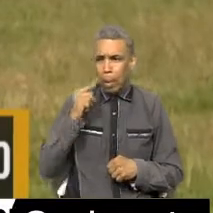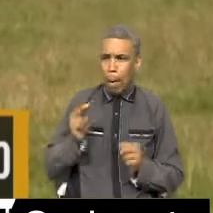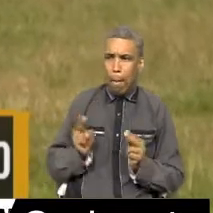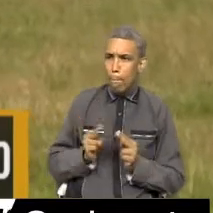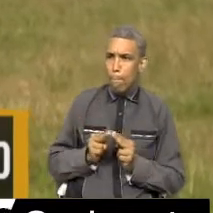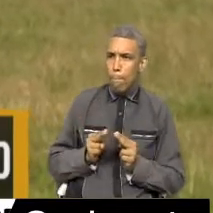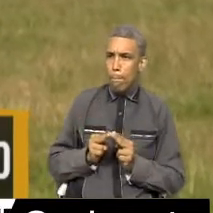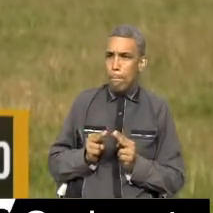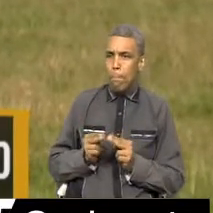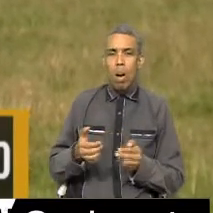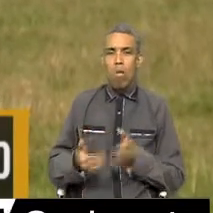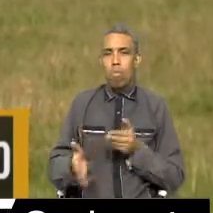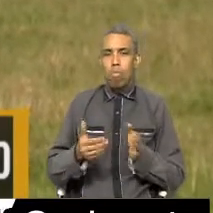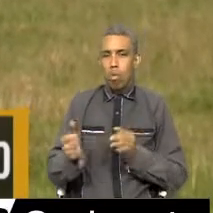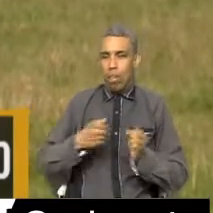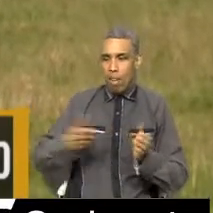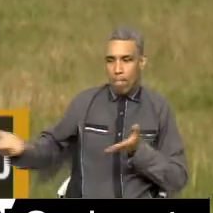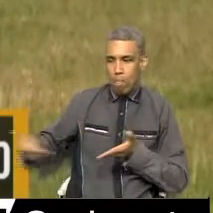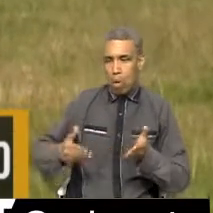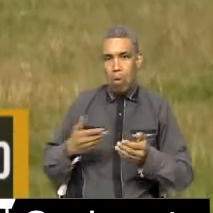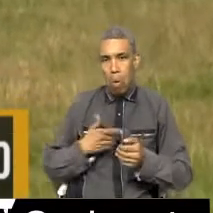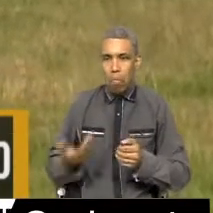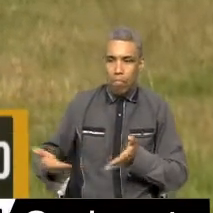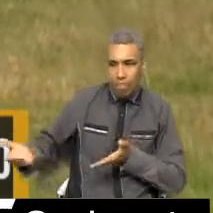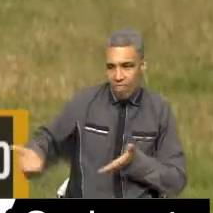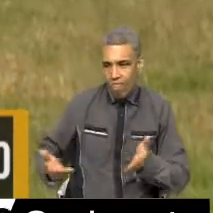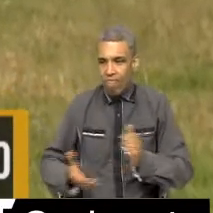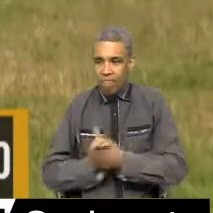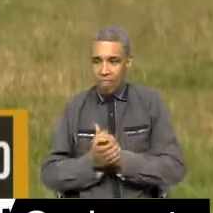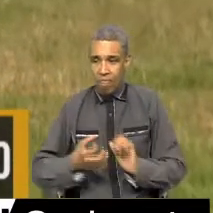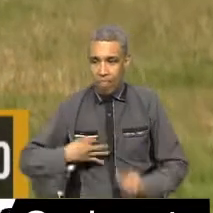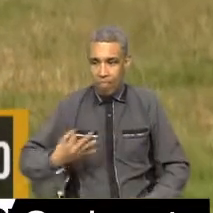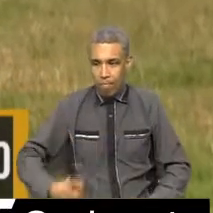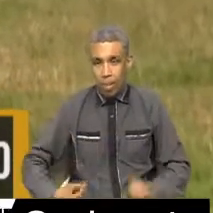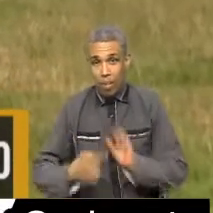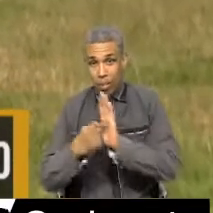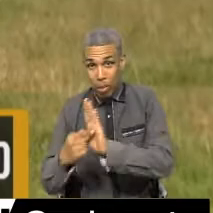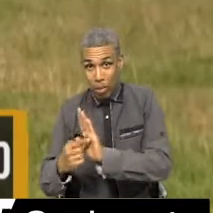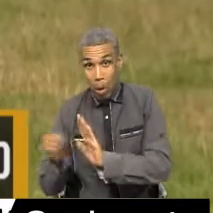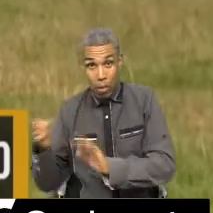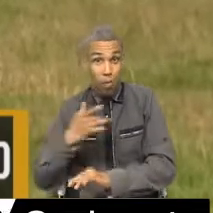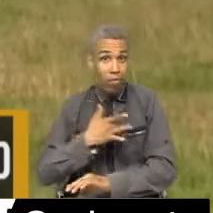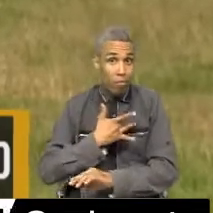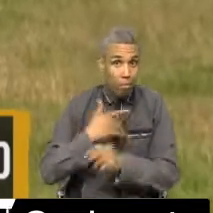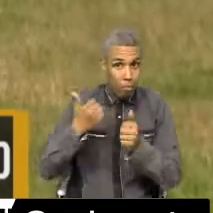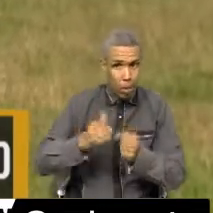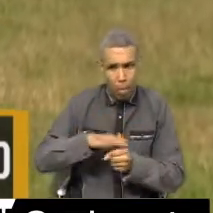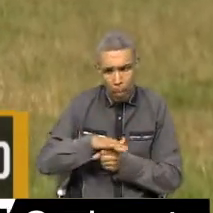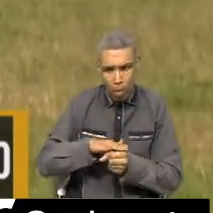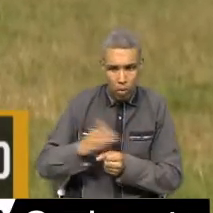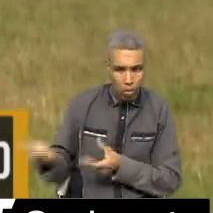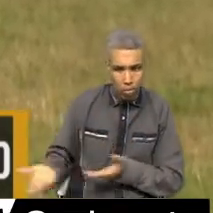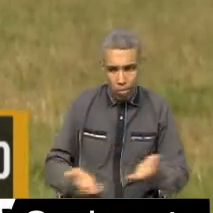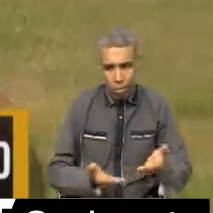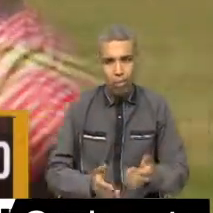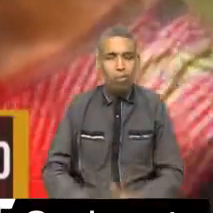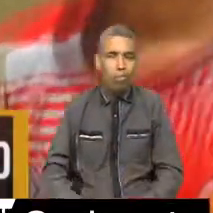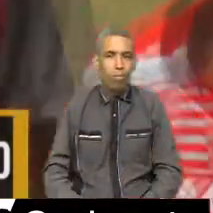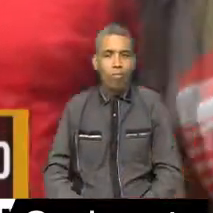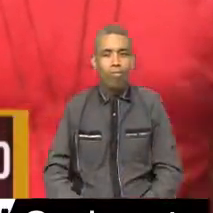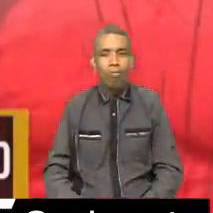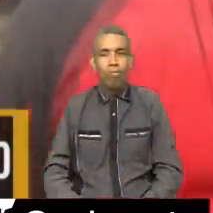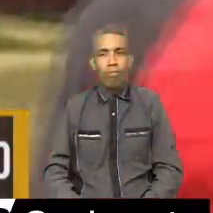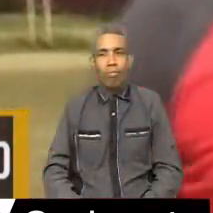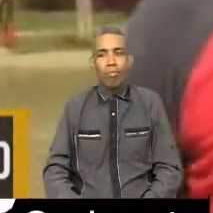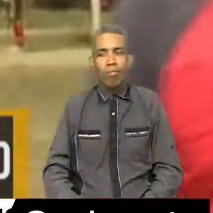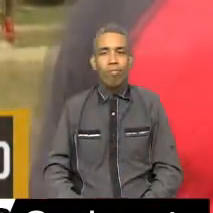tratarlos bien y portarlos bien con ellos, para que ellos se sientan bien en el barrio. Muchísimas gracias. Bueno. Listo, compañeros